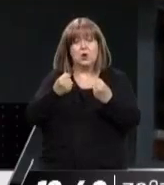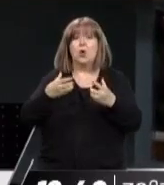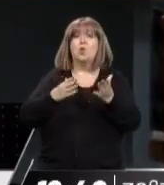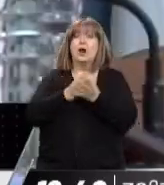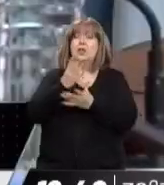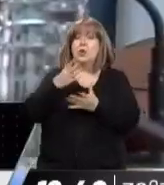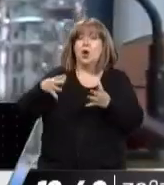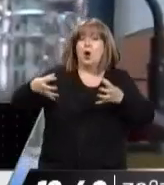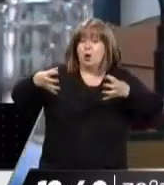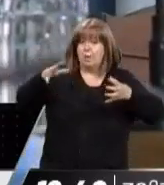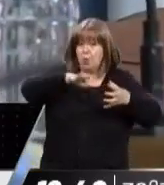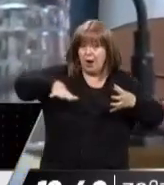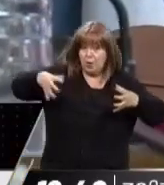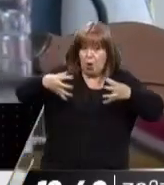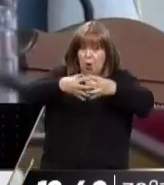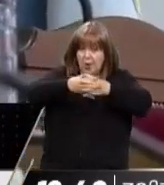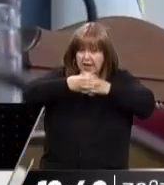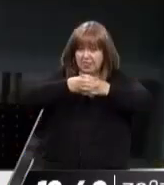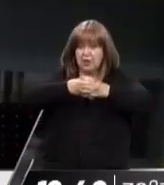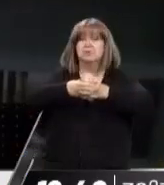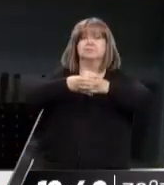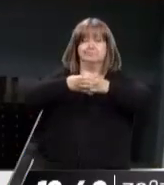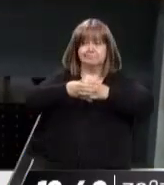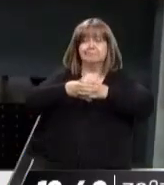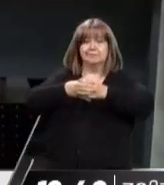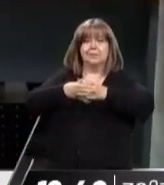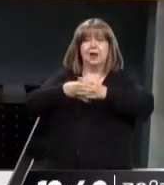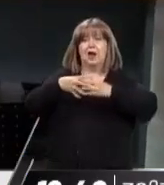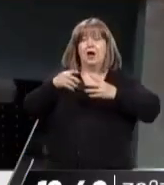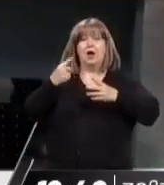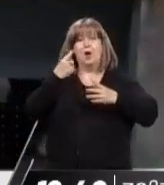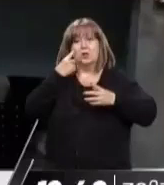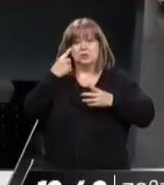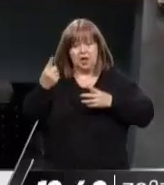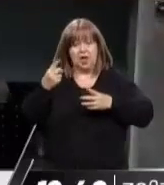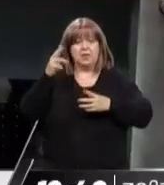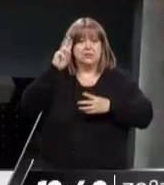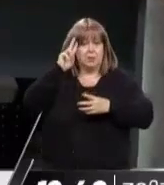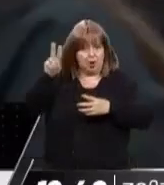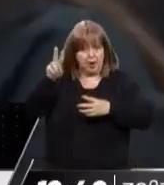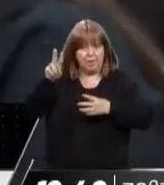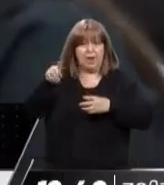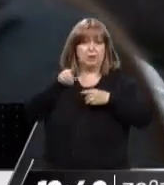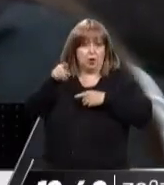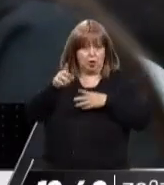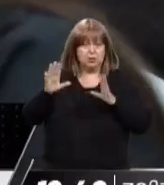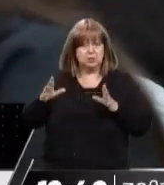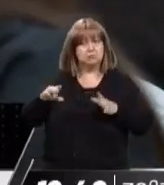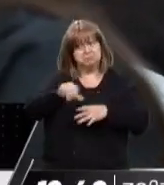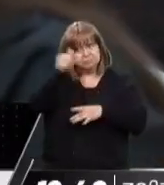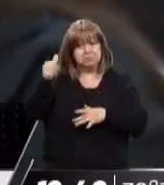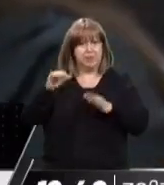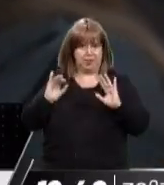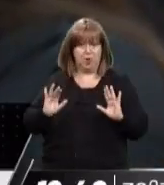digo, la unión hace la fuerza, el pueblo se une ante un municipio, un estado, con respeto, podemos luchar y lograr las